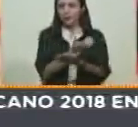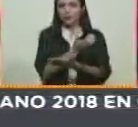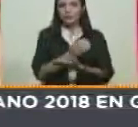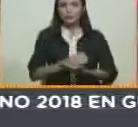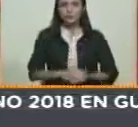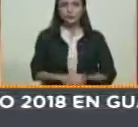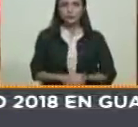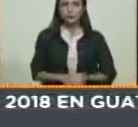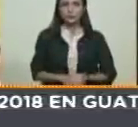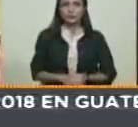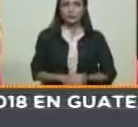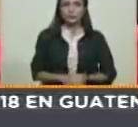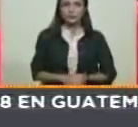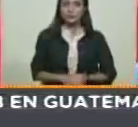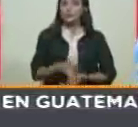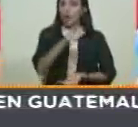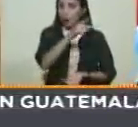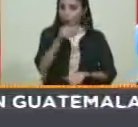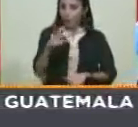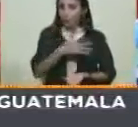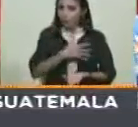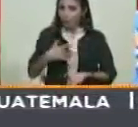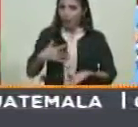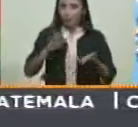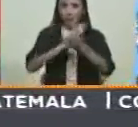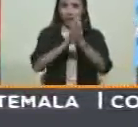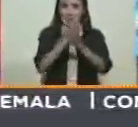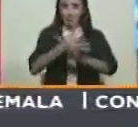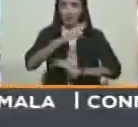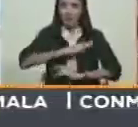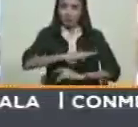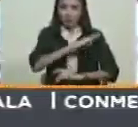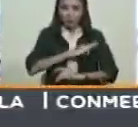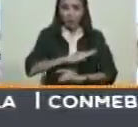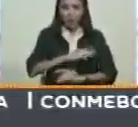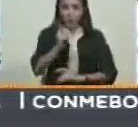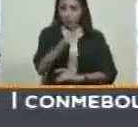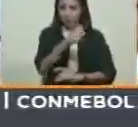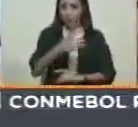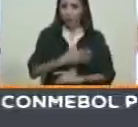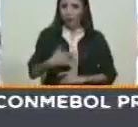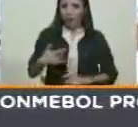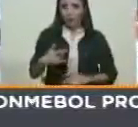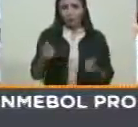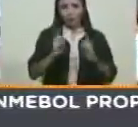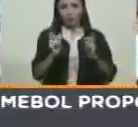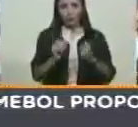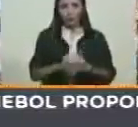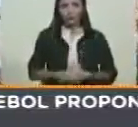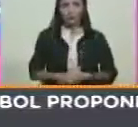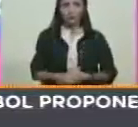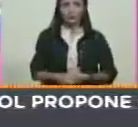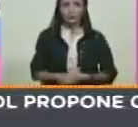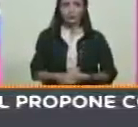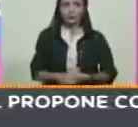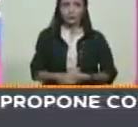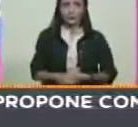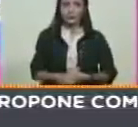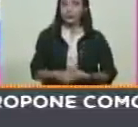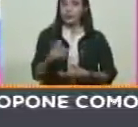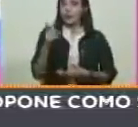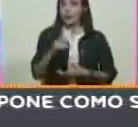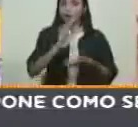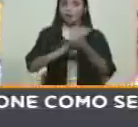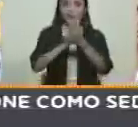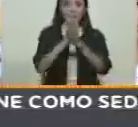ustedes se van a dejar quitar las misiones y grandes misiones ustedes se van a dejar quitar el